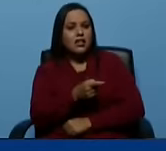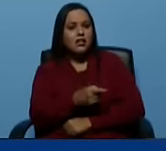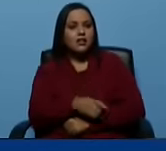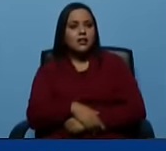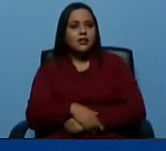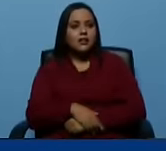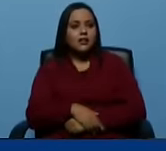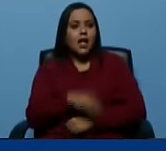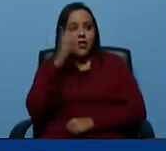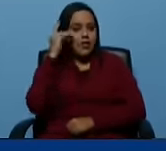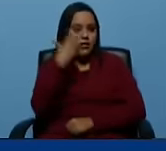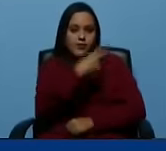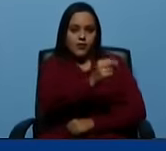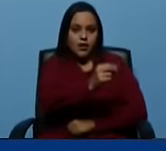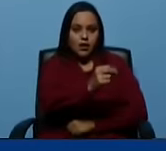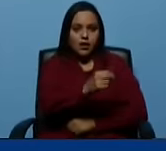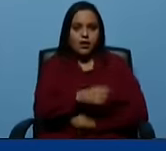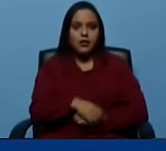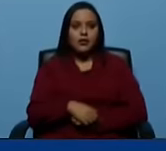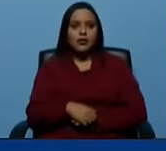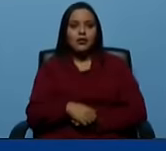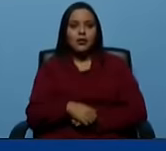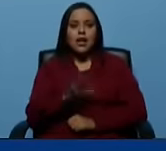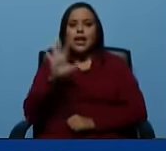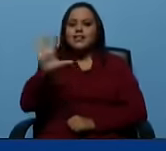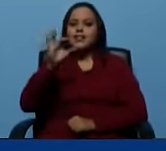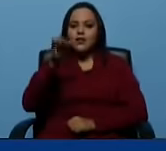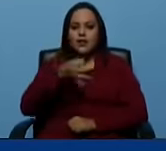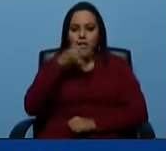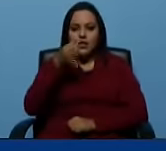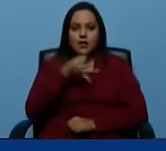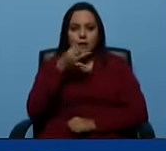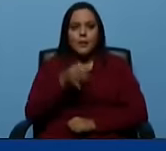Delcy se fue. Era a las 5 de la tarde,